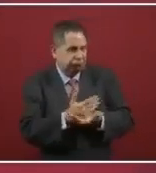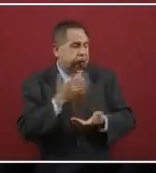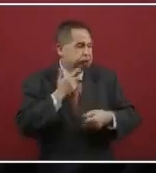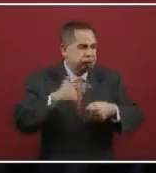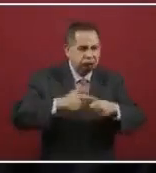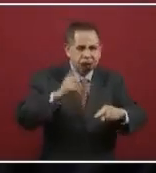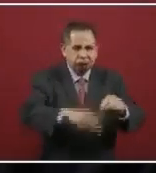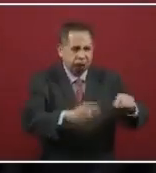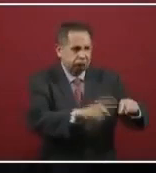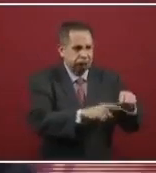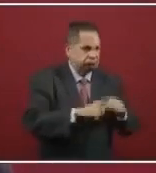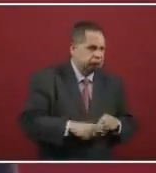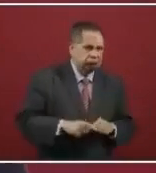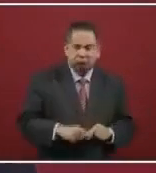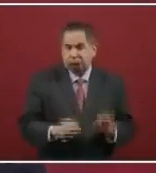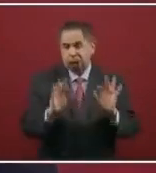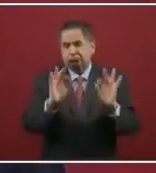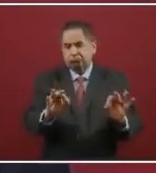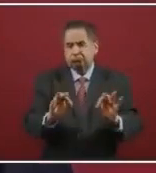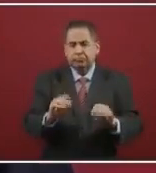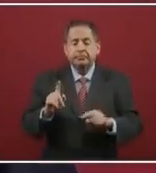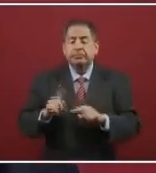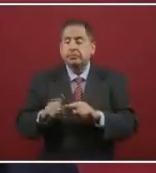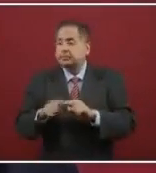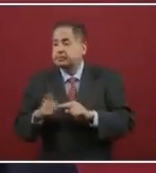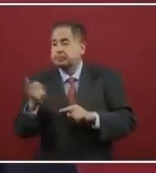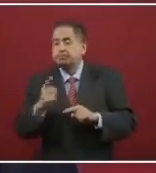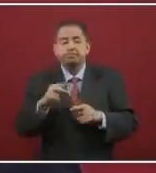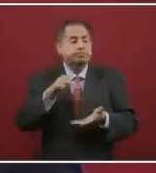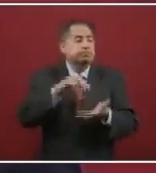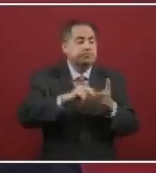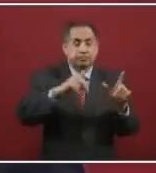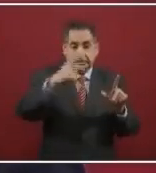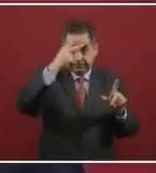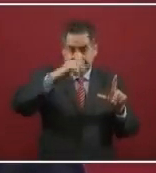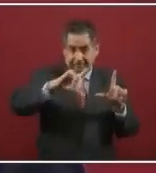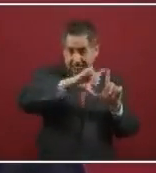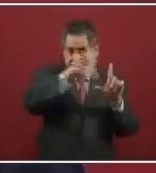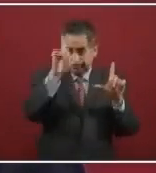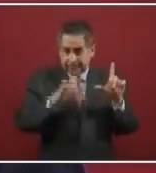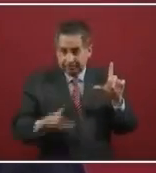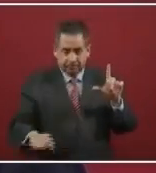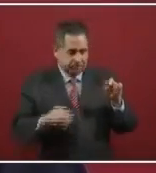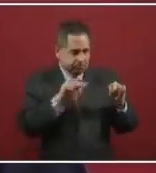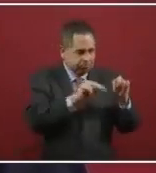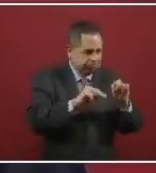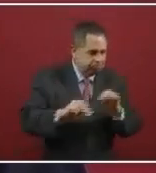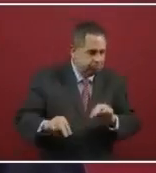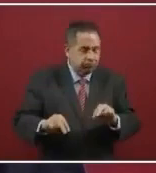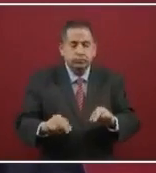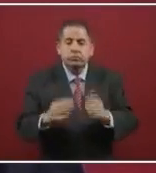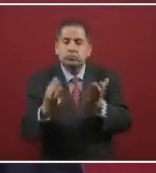que se ubicaron a lo largo de los ductos